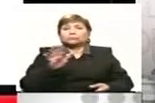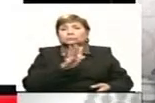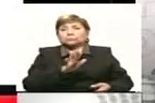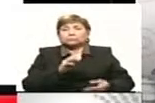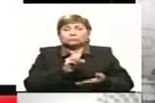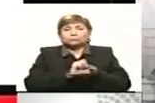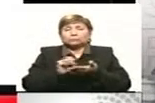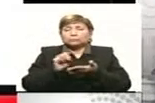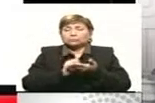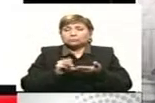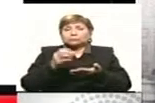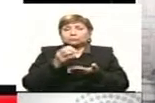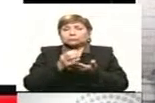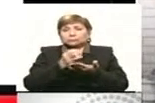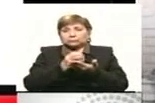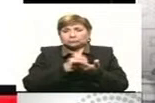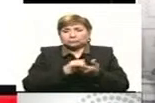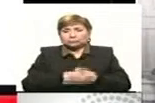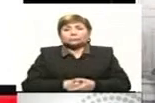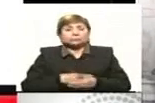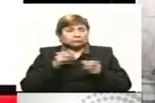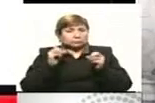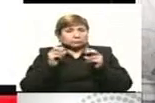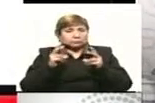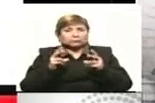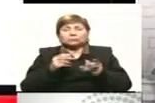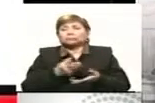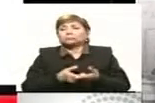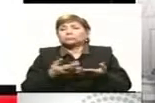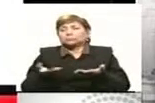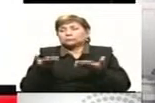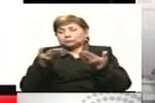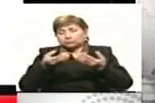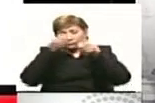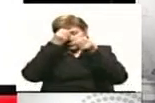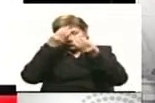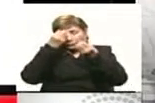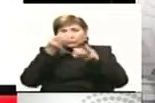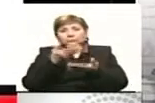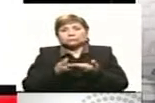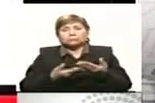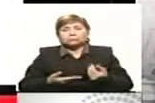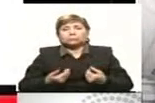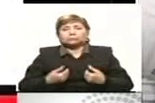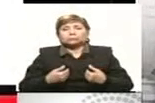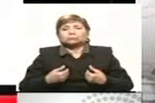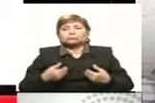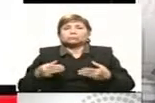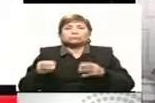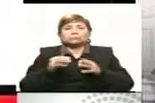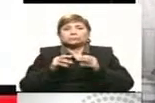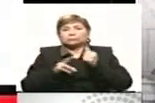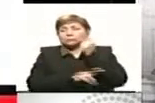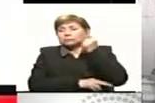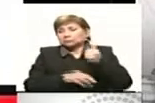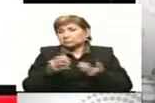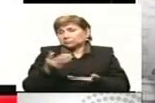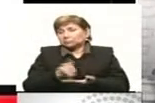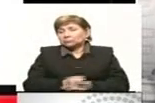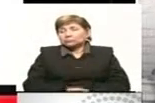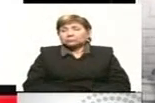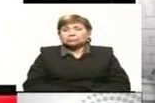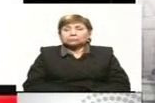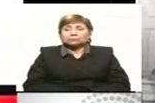en su sistema de contrataciones, ¿ok?, y les presta servicios de información como este que les comento del Registro Nacional de Proveedores,